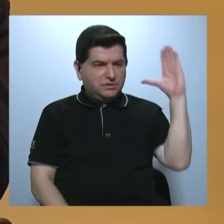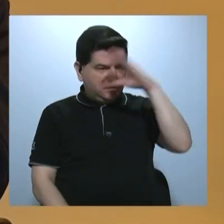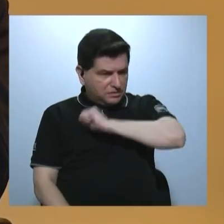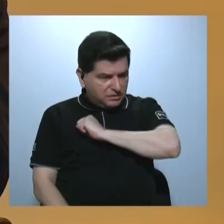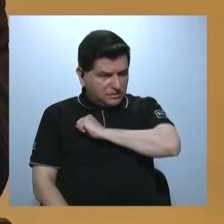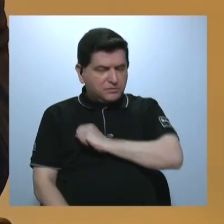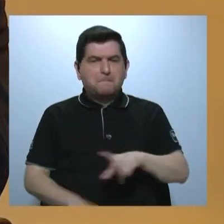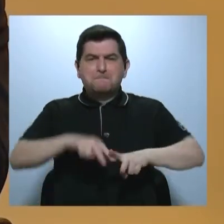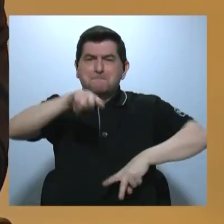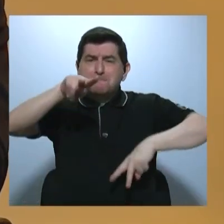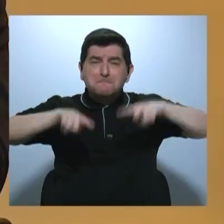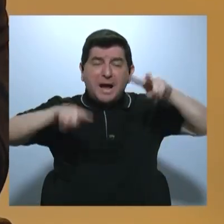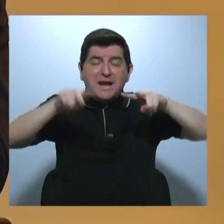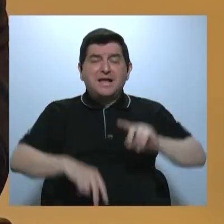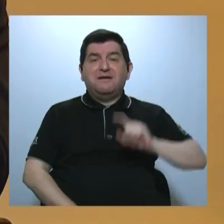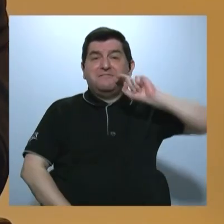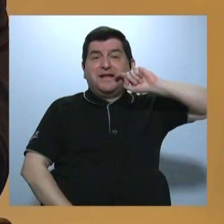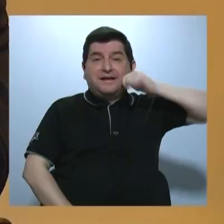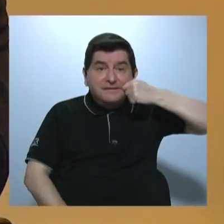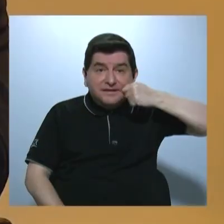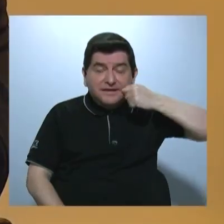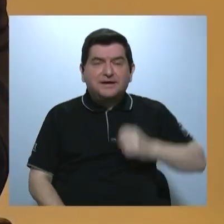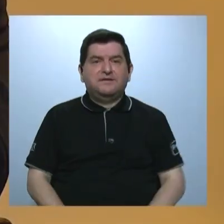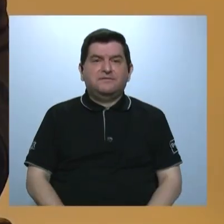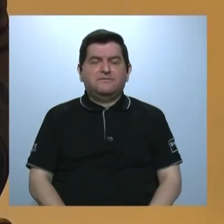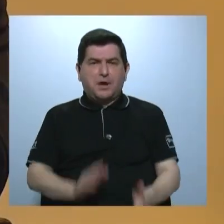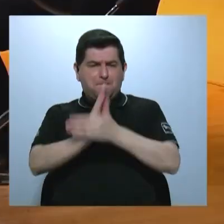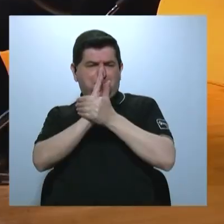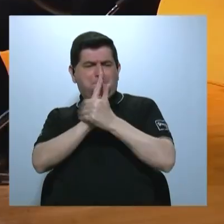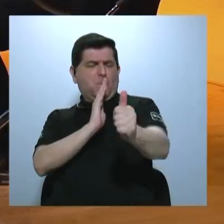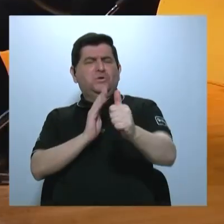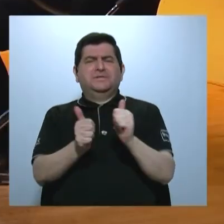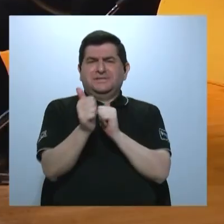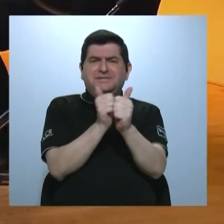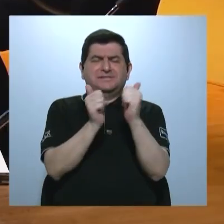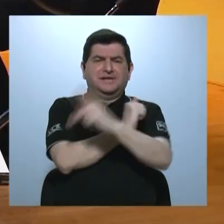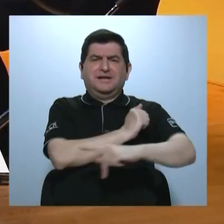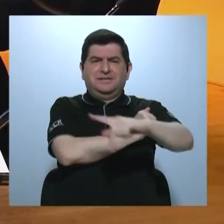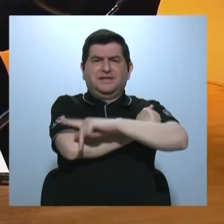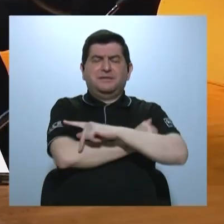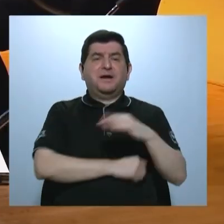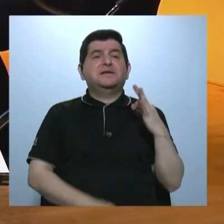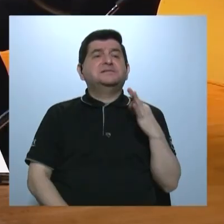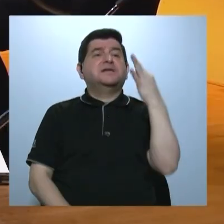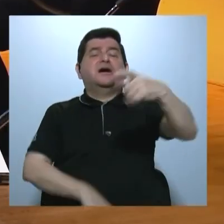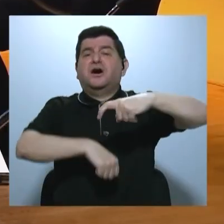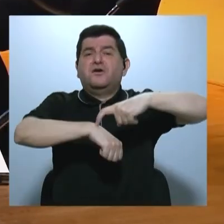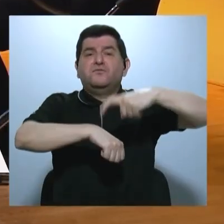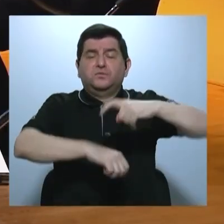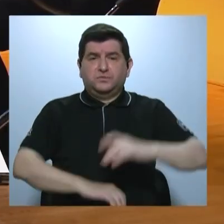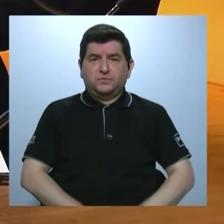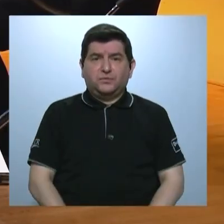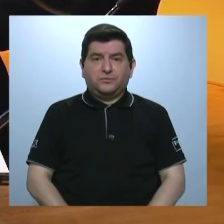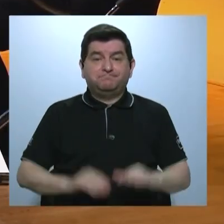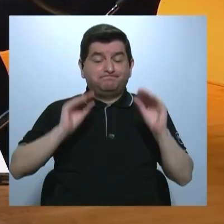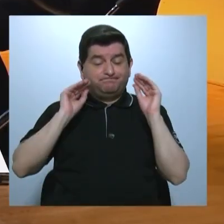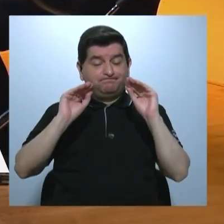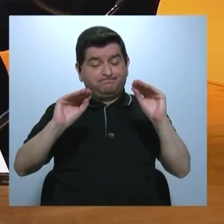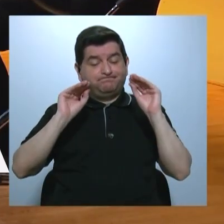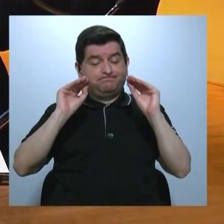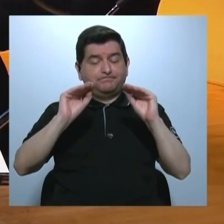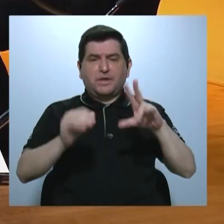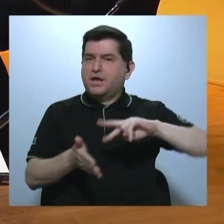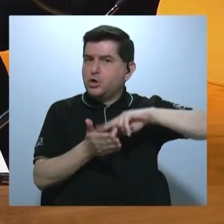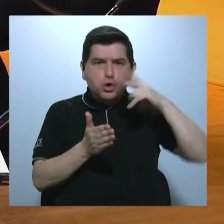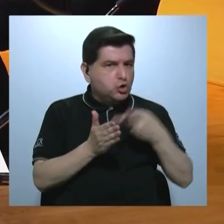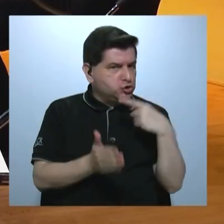que la variable clave para potenciar el desarrollo competitivo de un país en el largo plazo recae en la educación. No